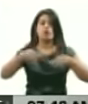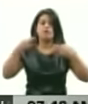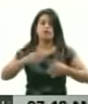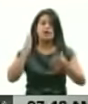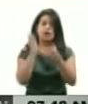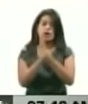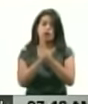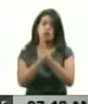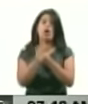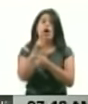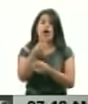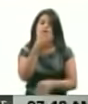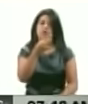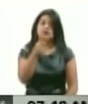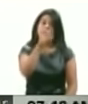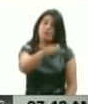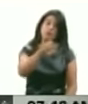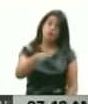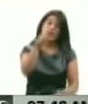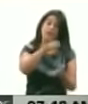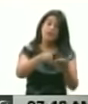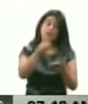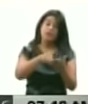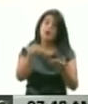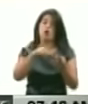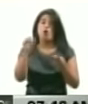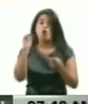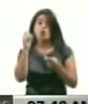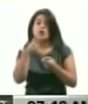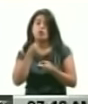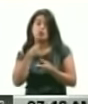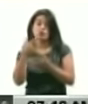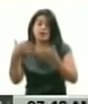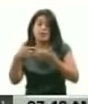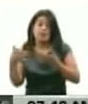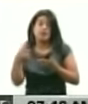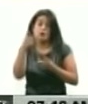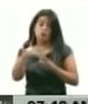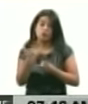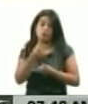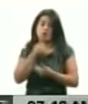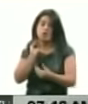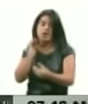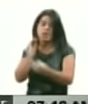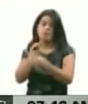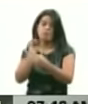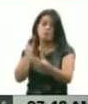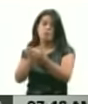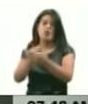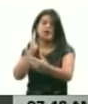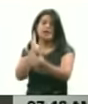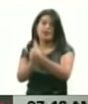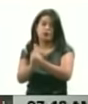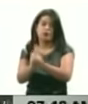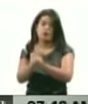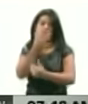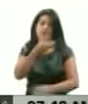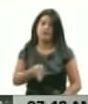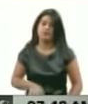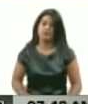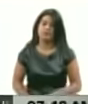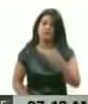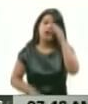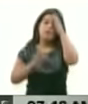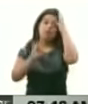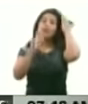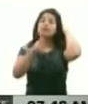todos los editores y escritores de la República Bolivariana de Venezuela a que ingresen, registren y, lo más importante, que